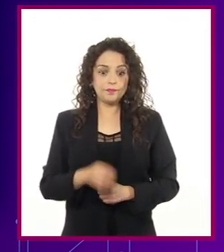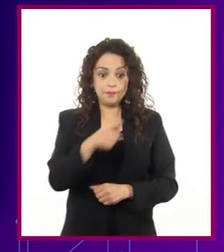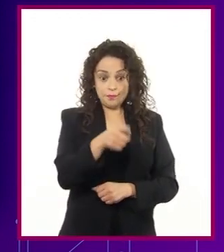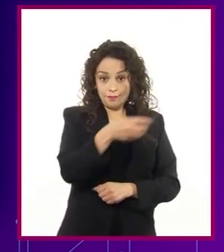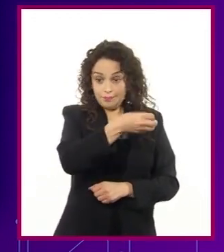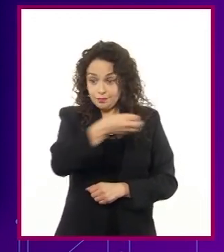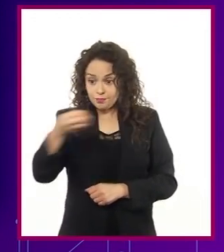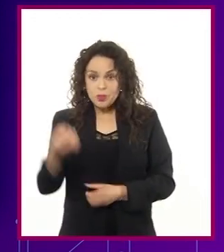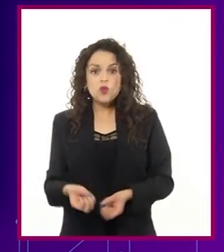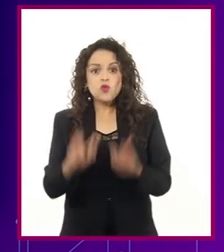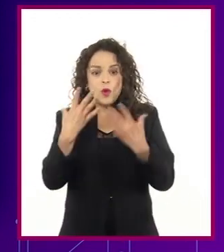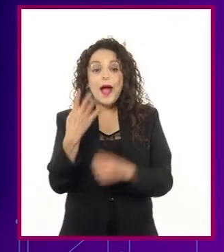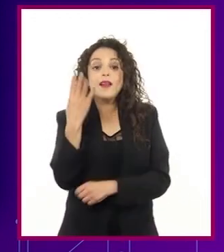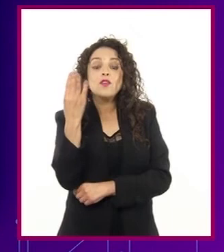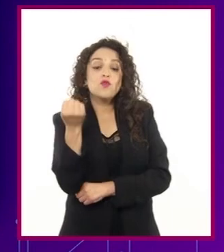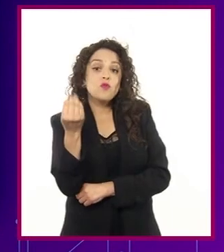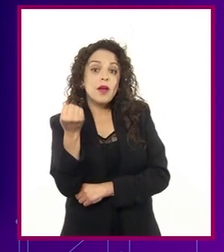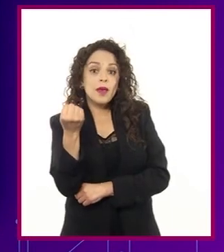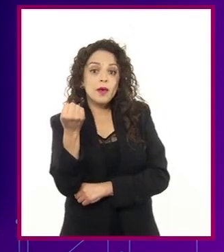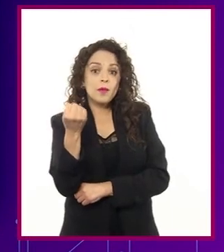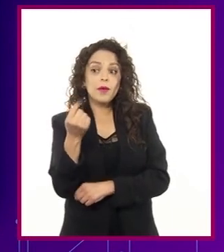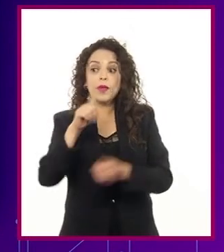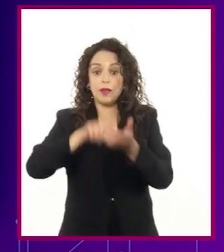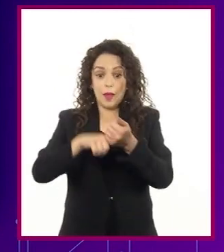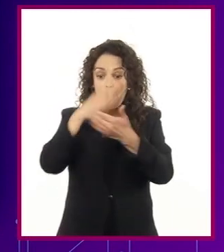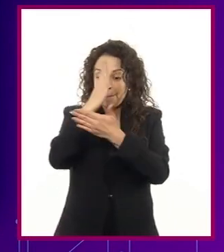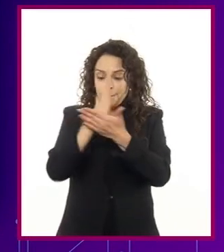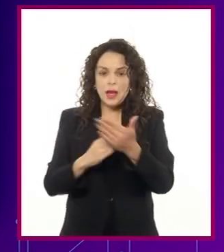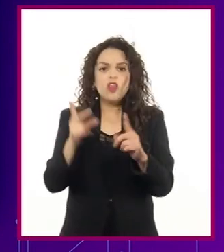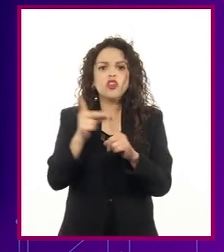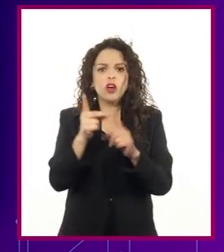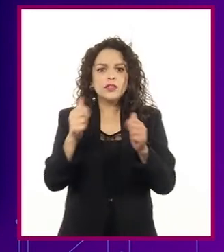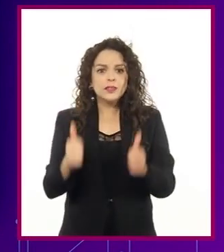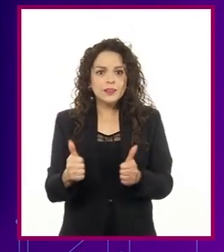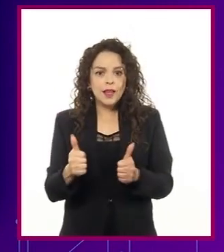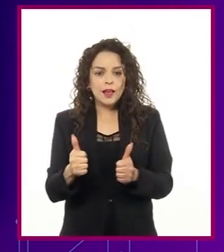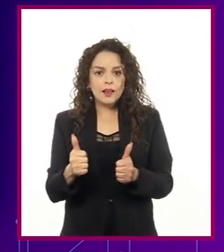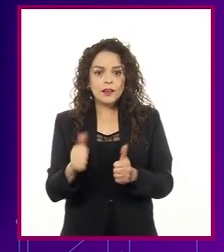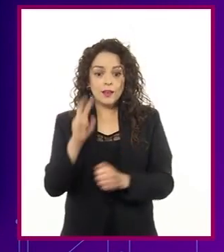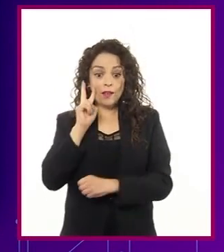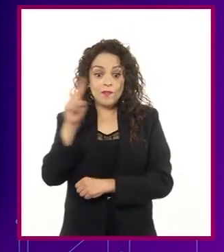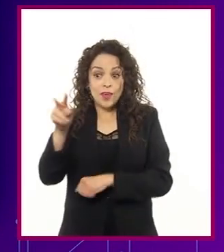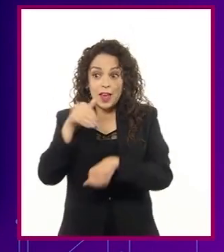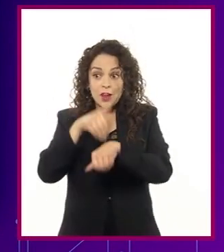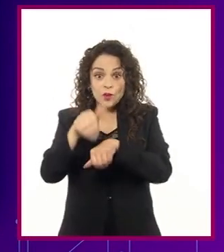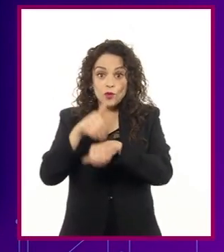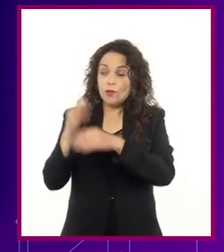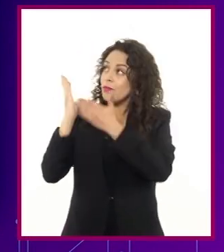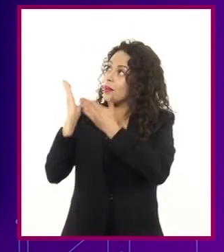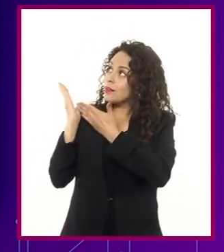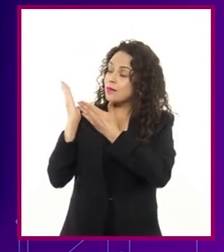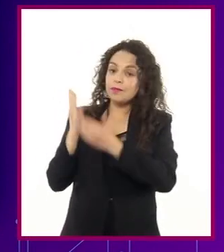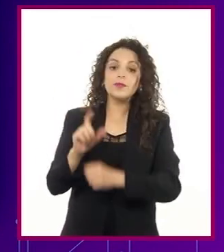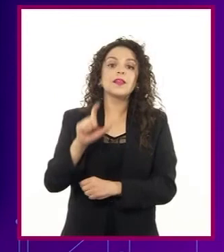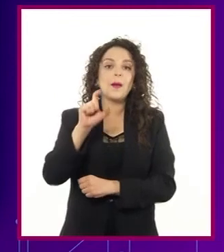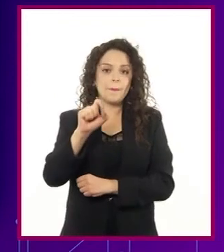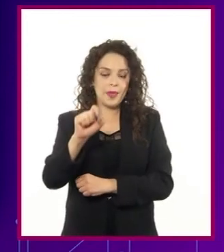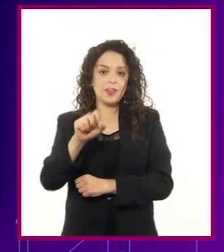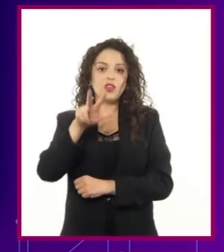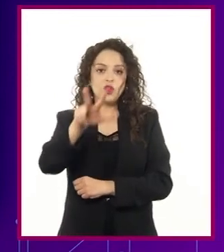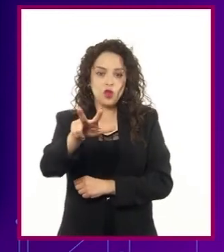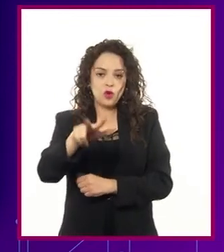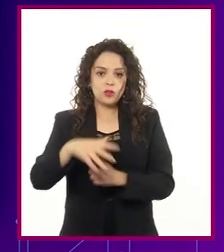datos, entonces la mediana la encontramos en el centro. En este caso, el dato se encuentra en